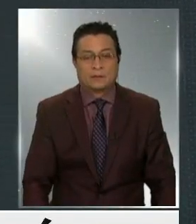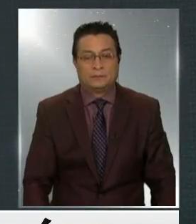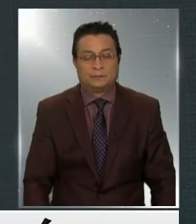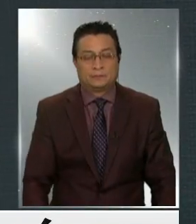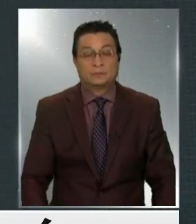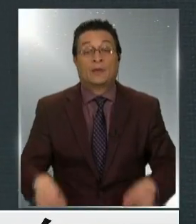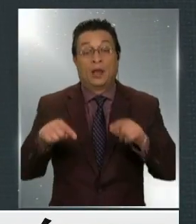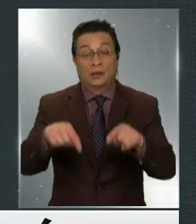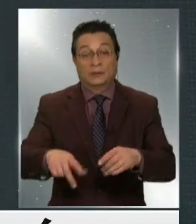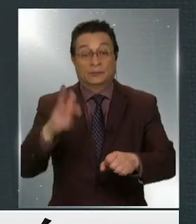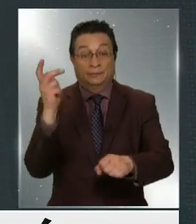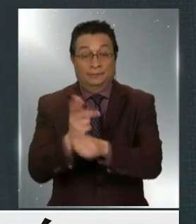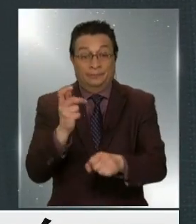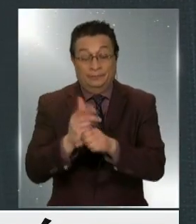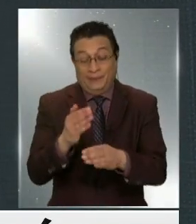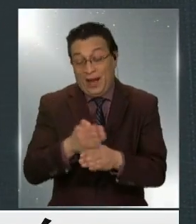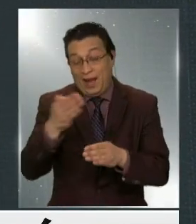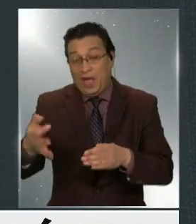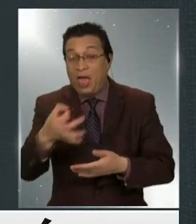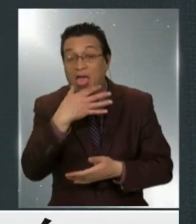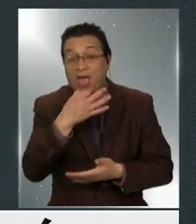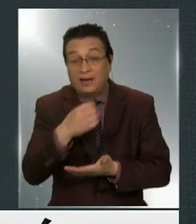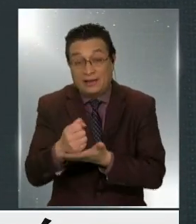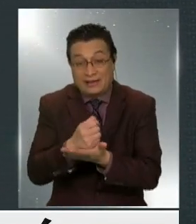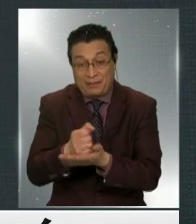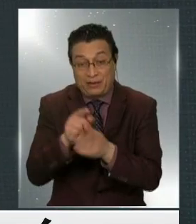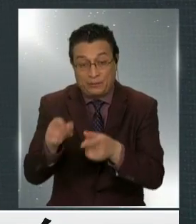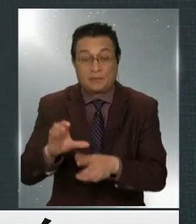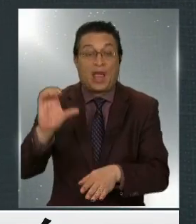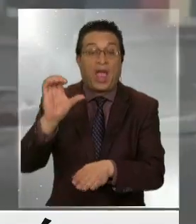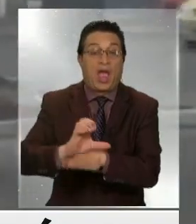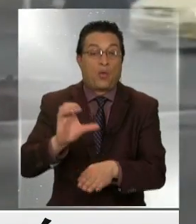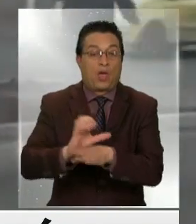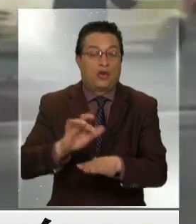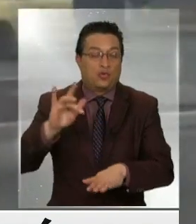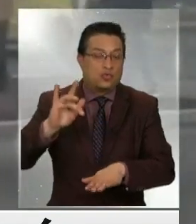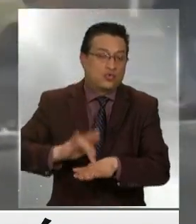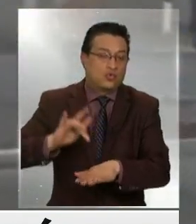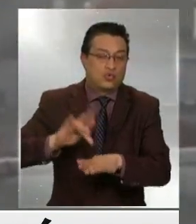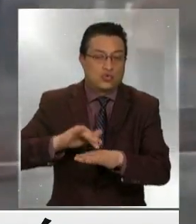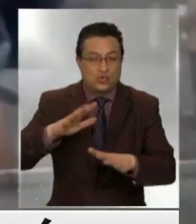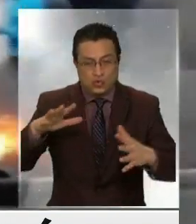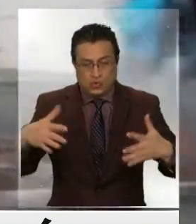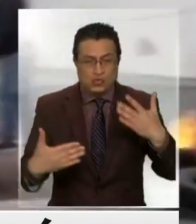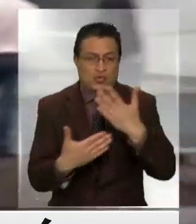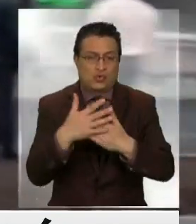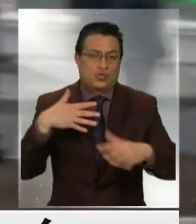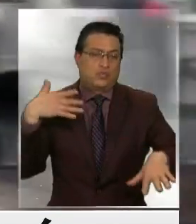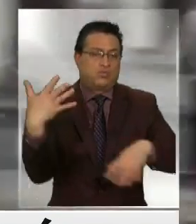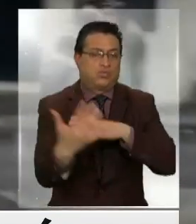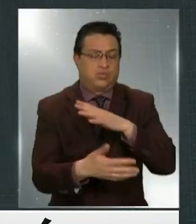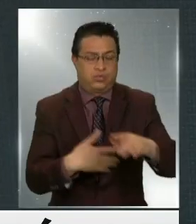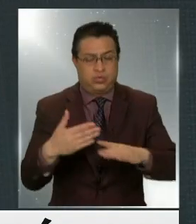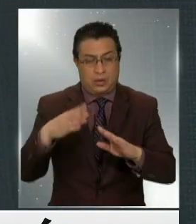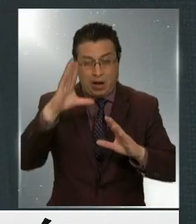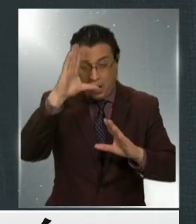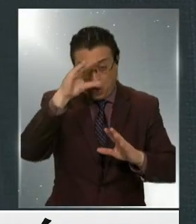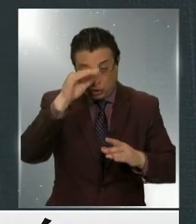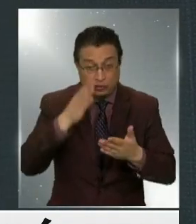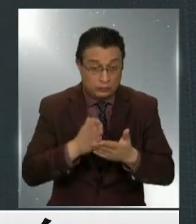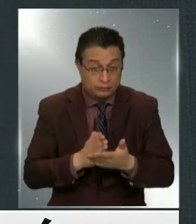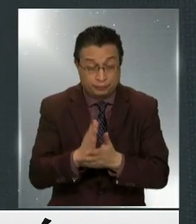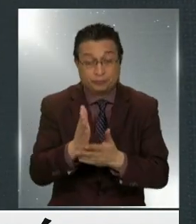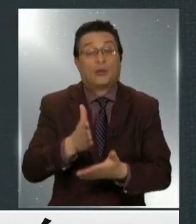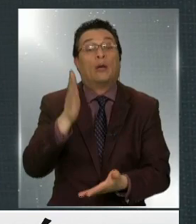Ahora quieren robar al lado de la farmacia, en la banda. Ecuador durmió tenso y se despertó violento. Desde la medianoche entró en vigencia